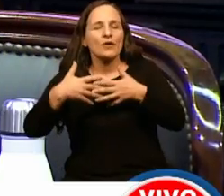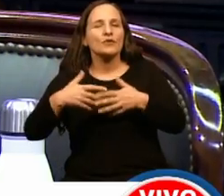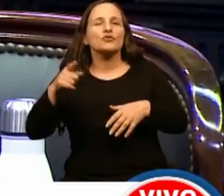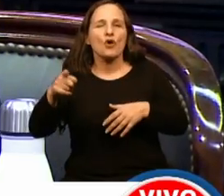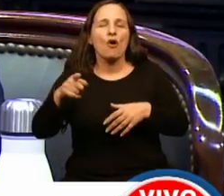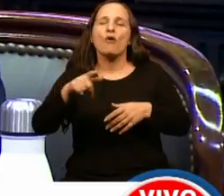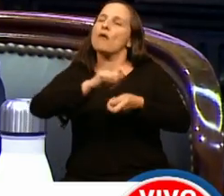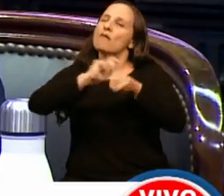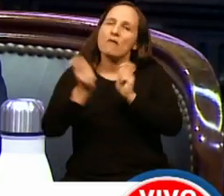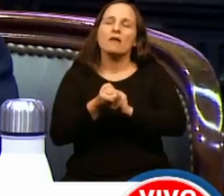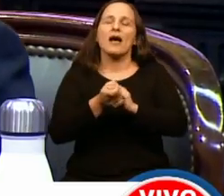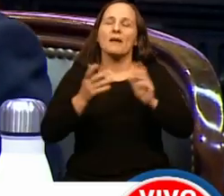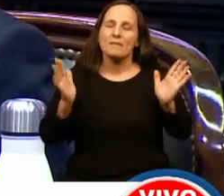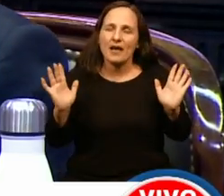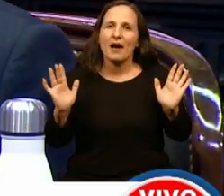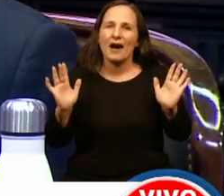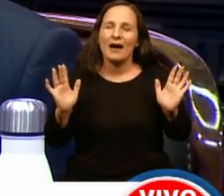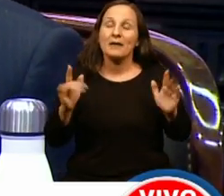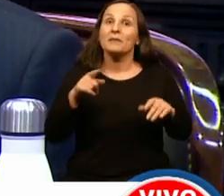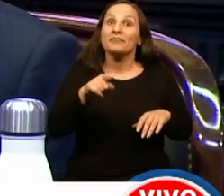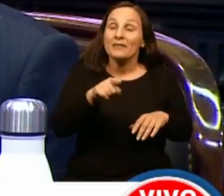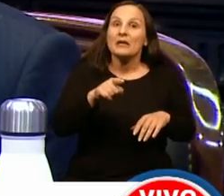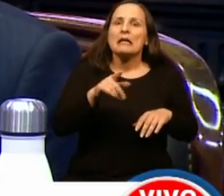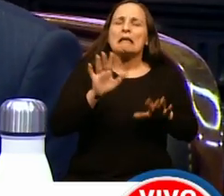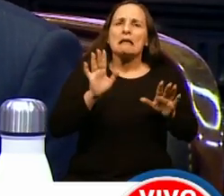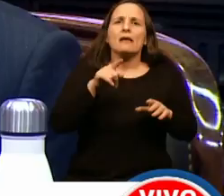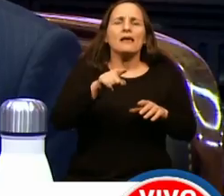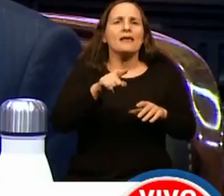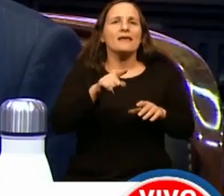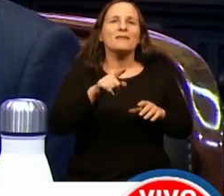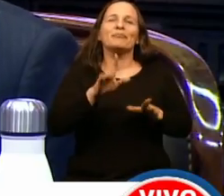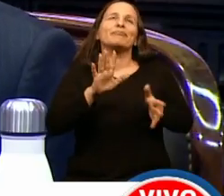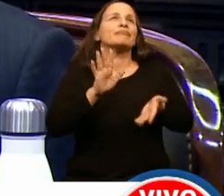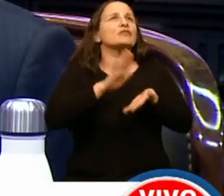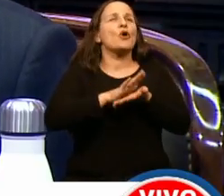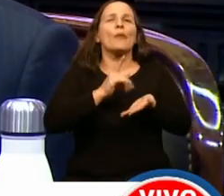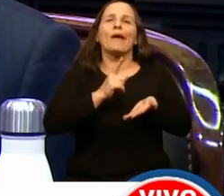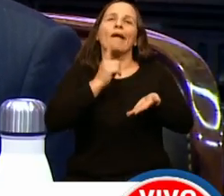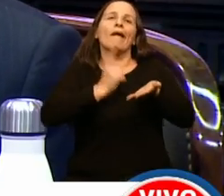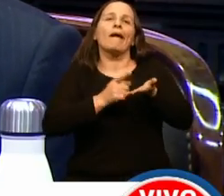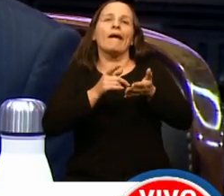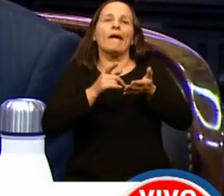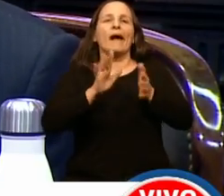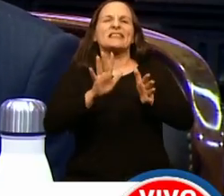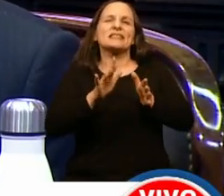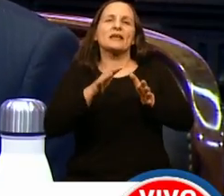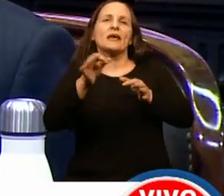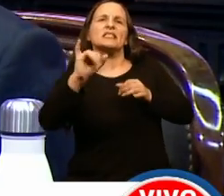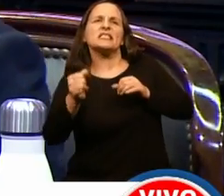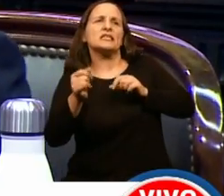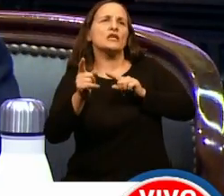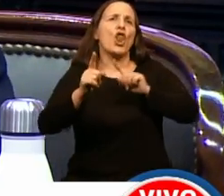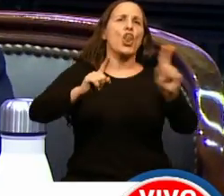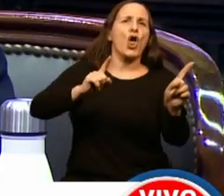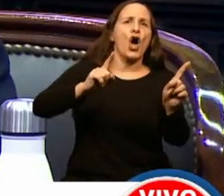se corrigió y en lugar de tener una determinación de localidades y departamentos taxativa en la que algunos